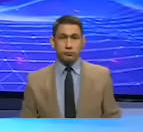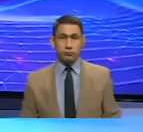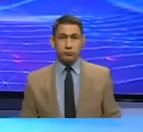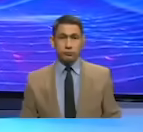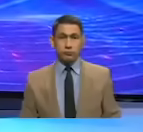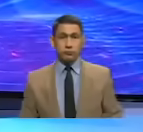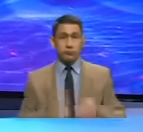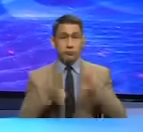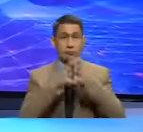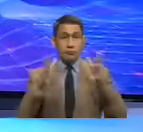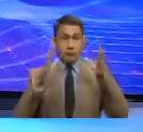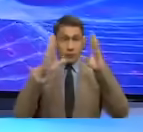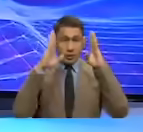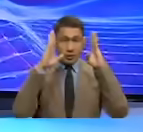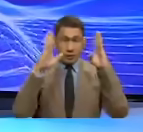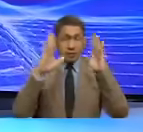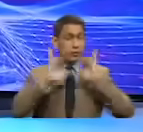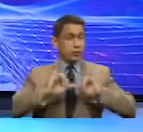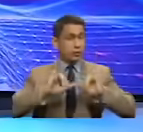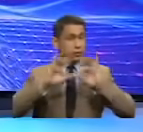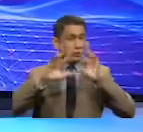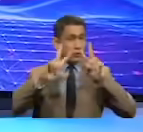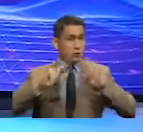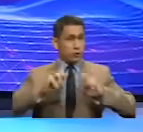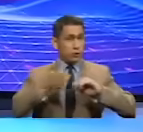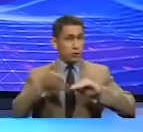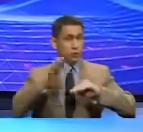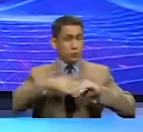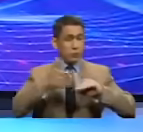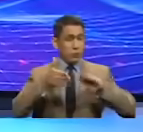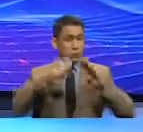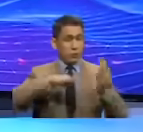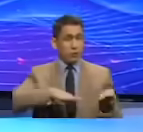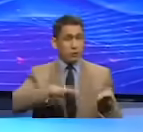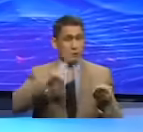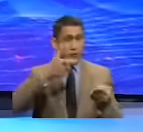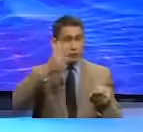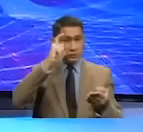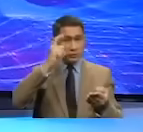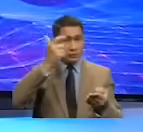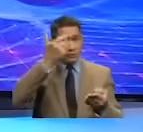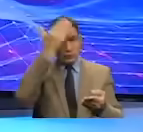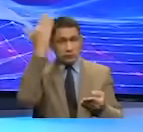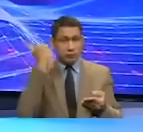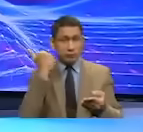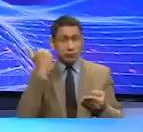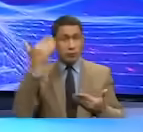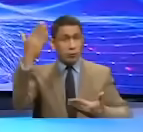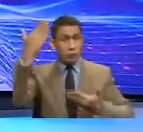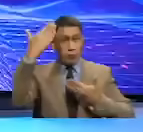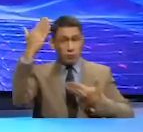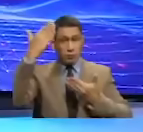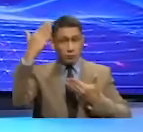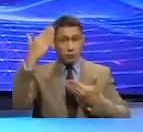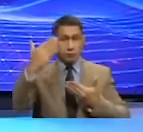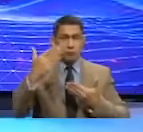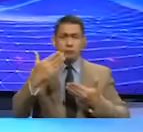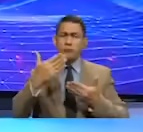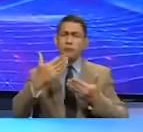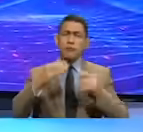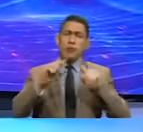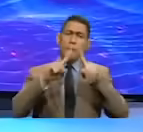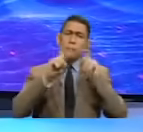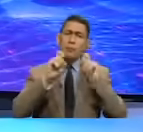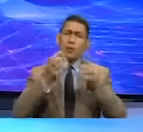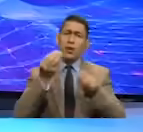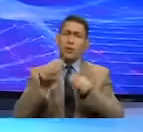Mucha atención. Continúan las investigaciones sobre el crimen de Fernando Villavicencio. ¿Qué se sabe sobre el apoyo del FBI y pistas